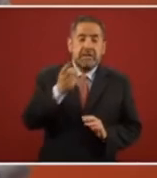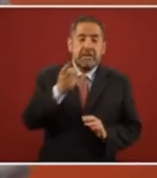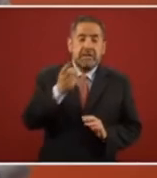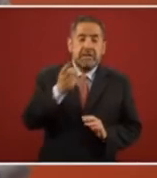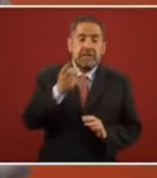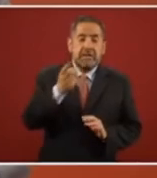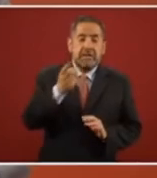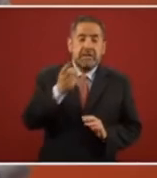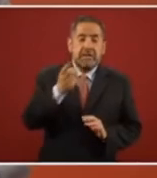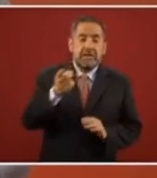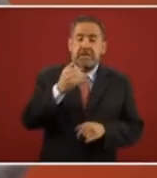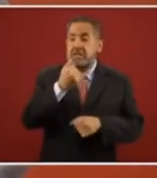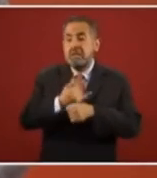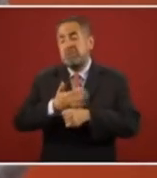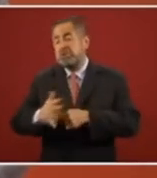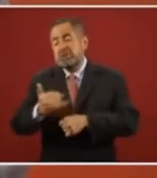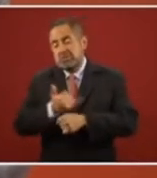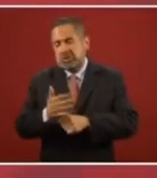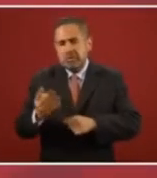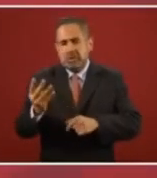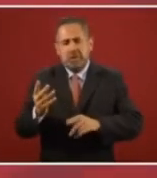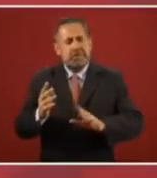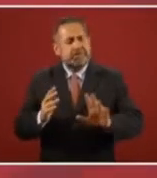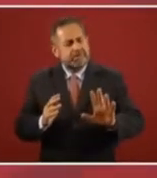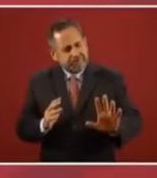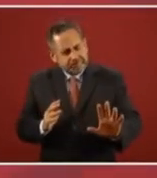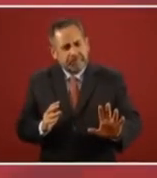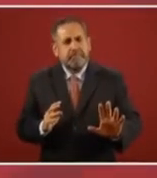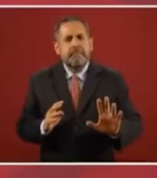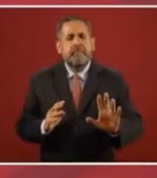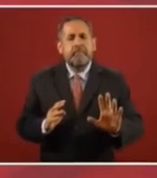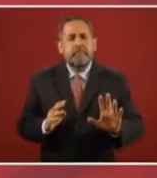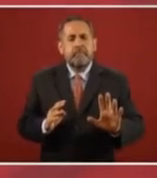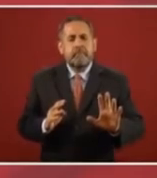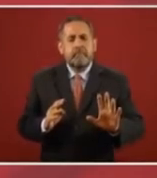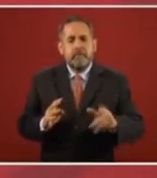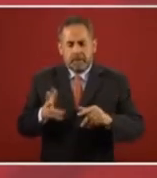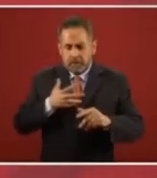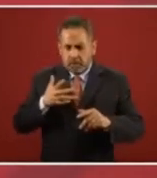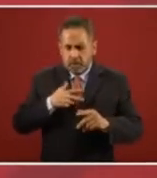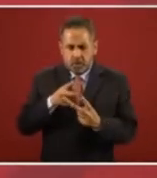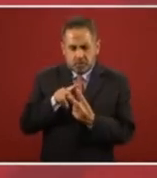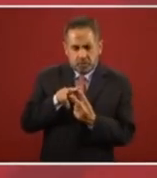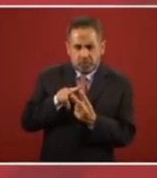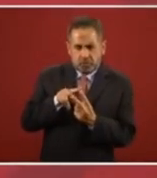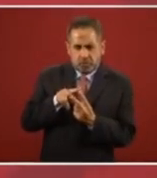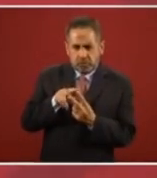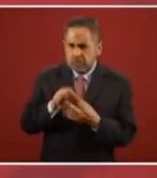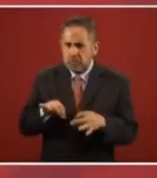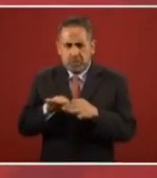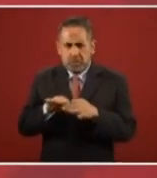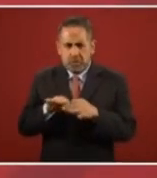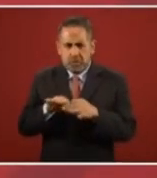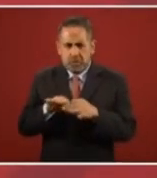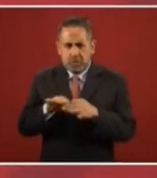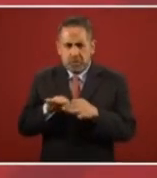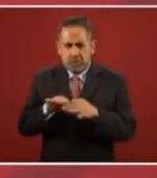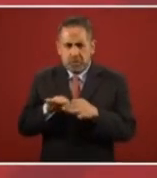eres en pasado pero tenemos ya estos dos elementos que son básicos